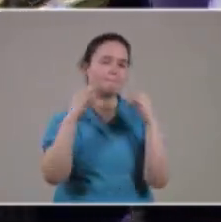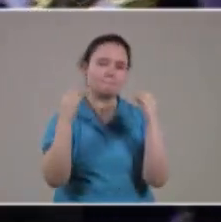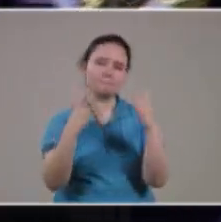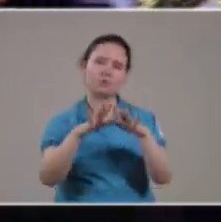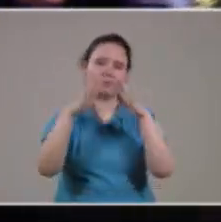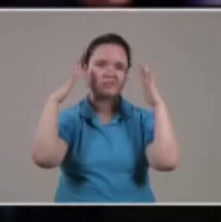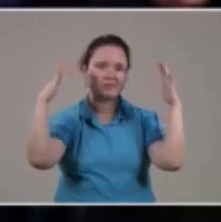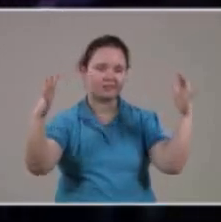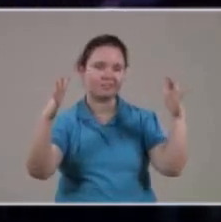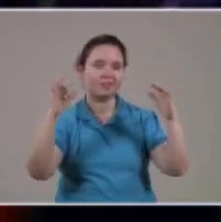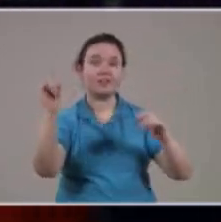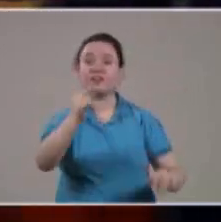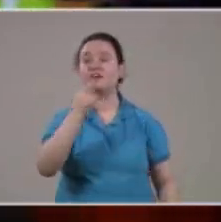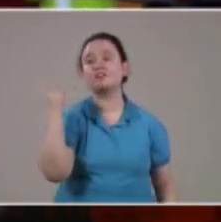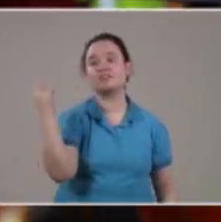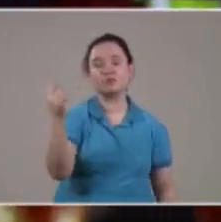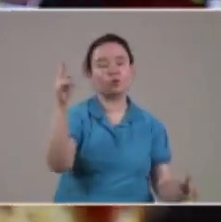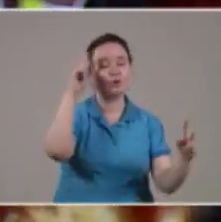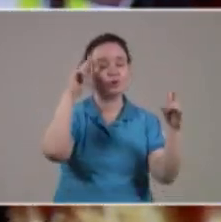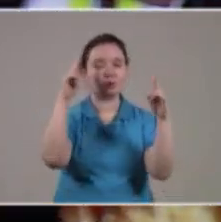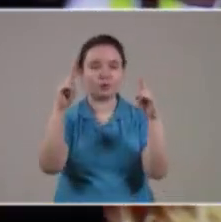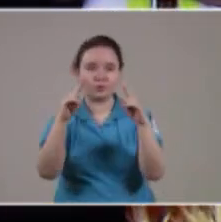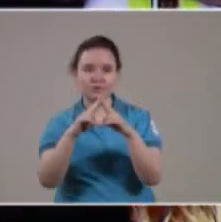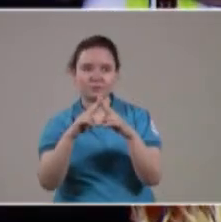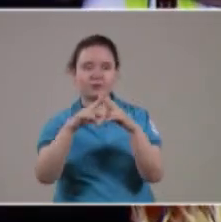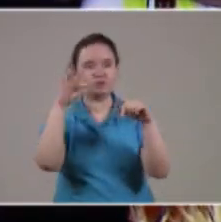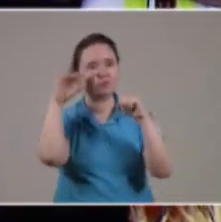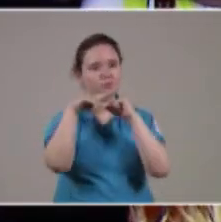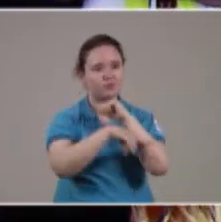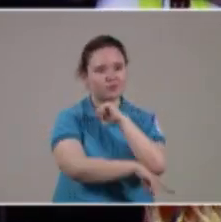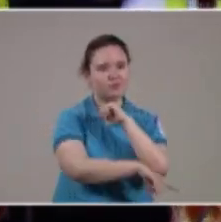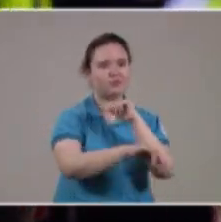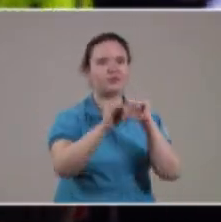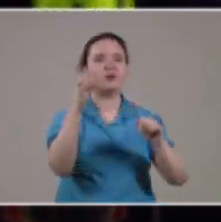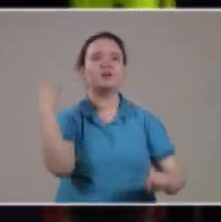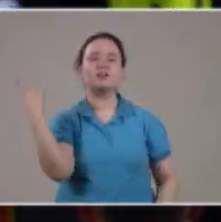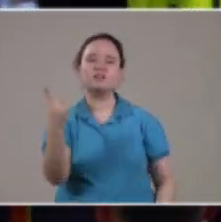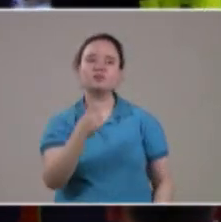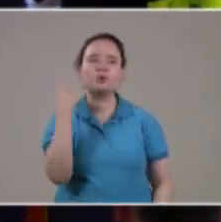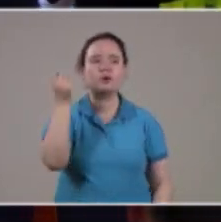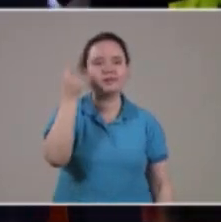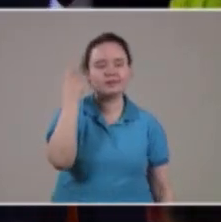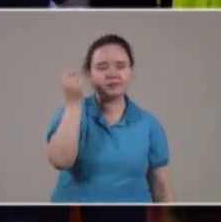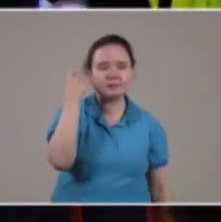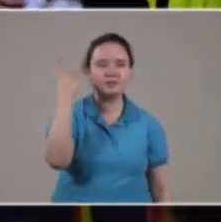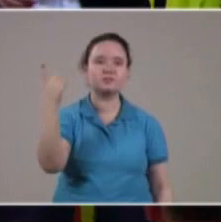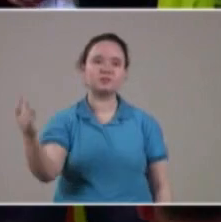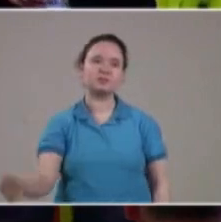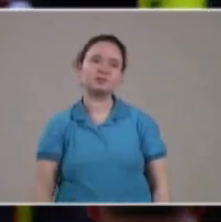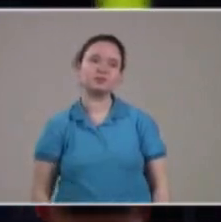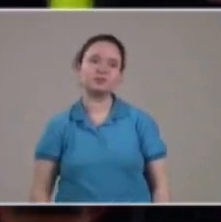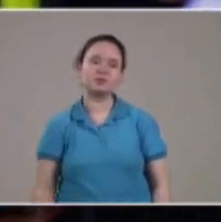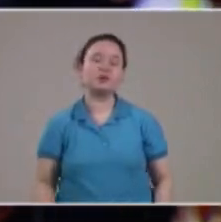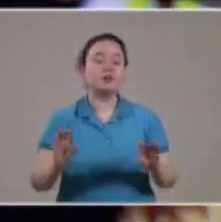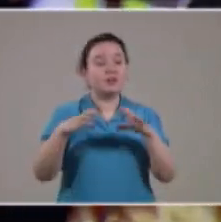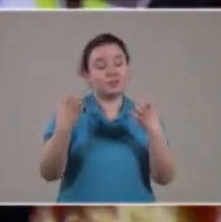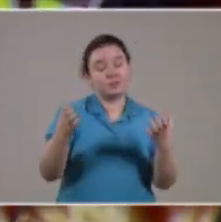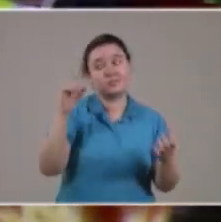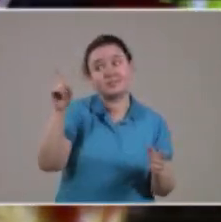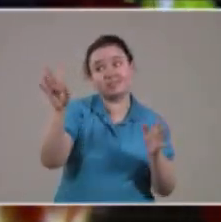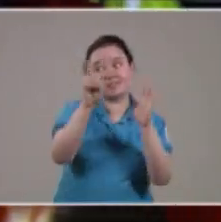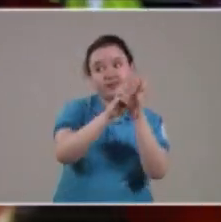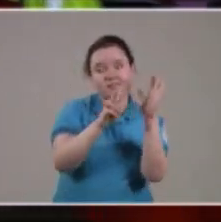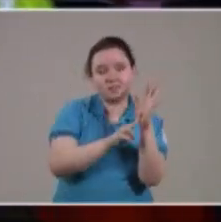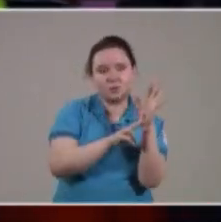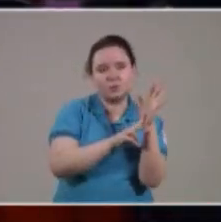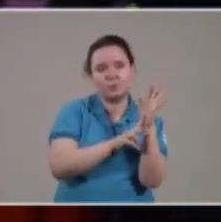En todo conocimiento, epignosis, y en todo discernimiento. Y entonces este versículo